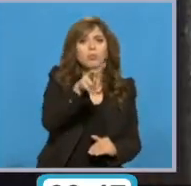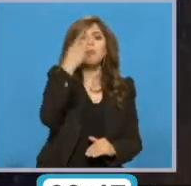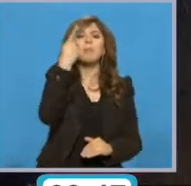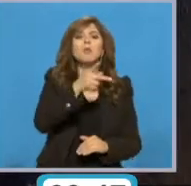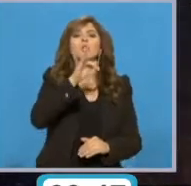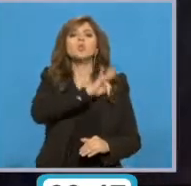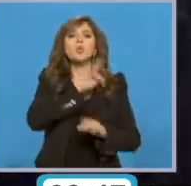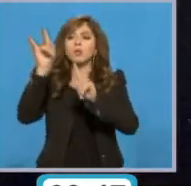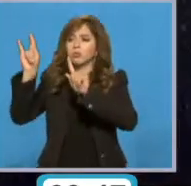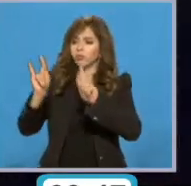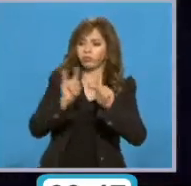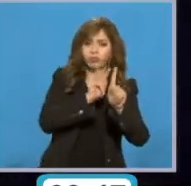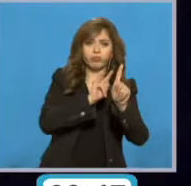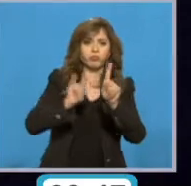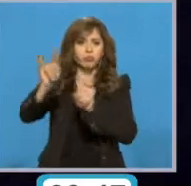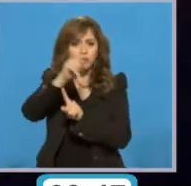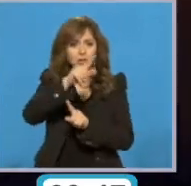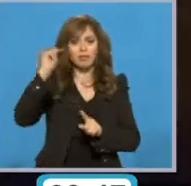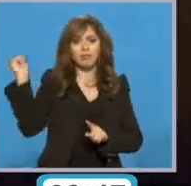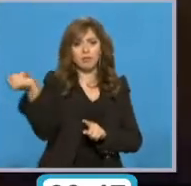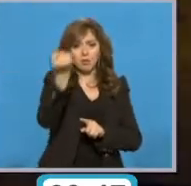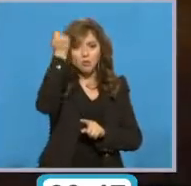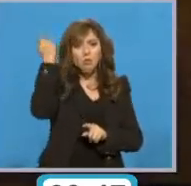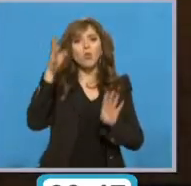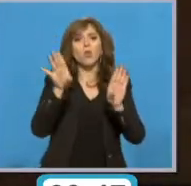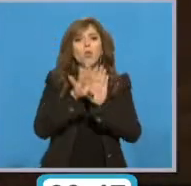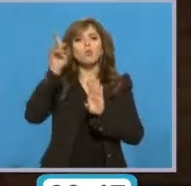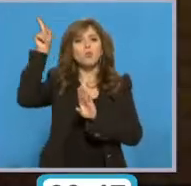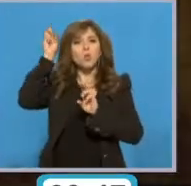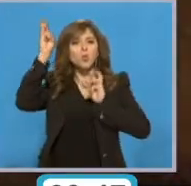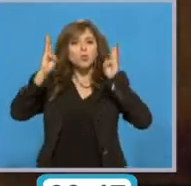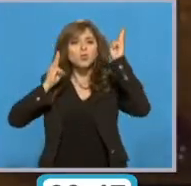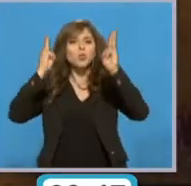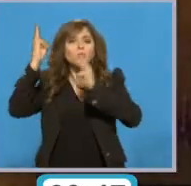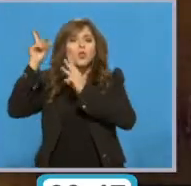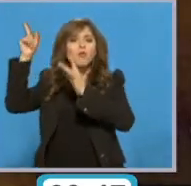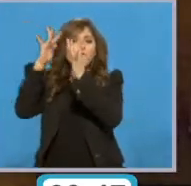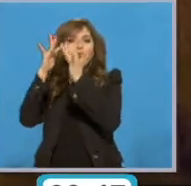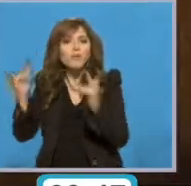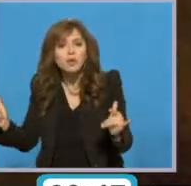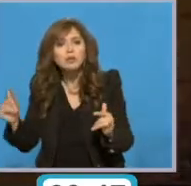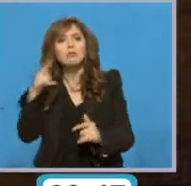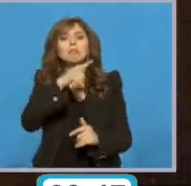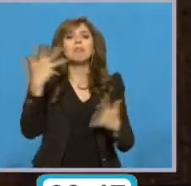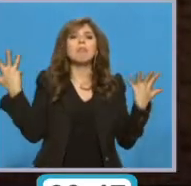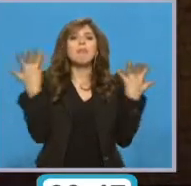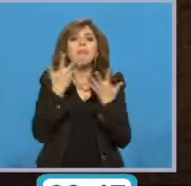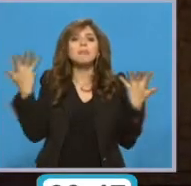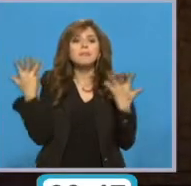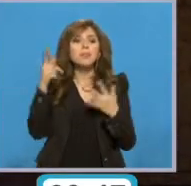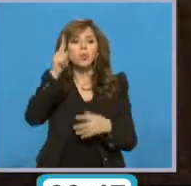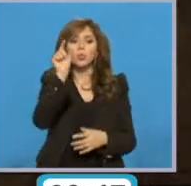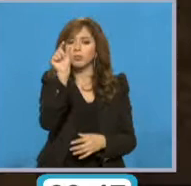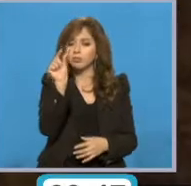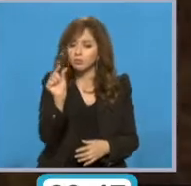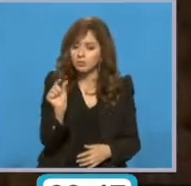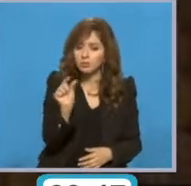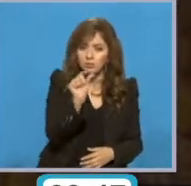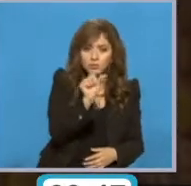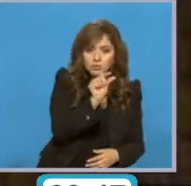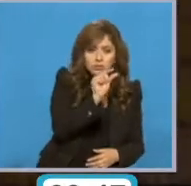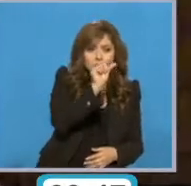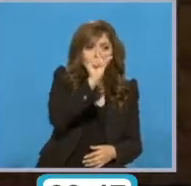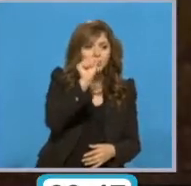de Digitalización y Tecnologías del Circuito de Museos en Francia, que se encargó de hacer este trabajo de digitalización y mira Oye,